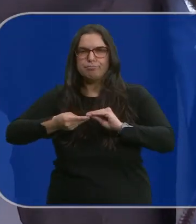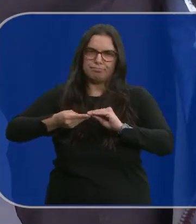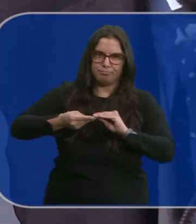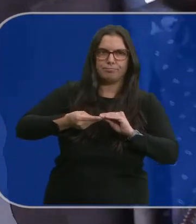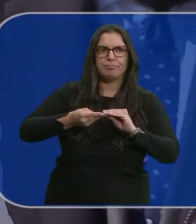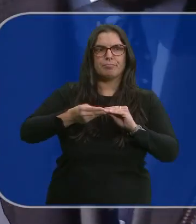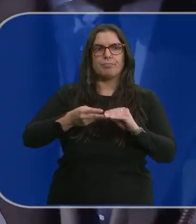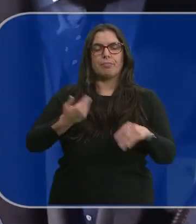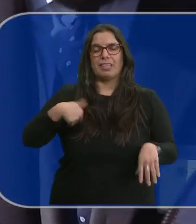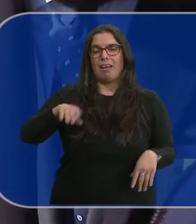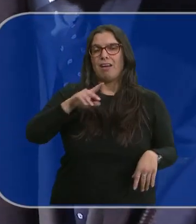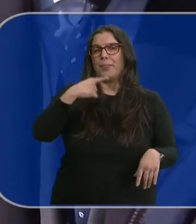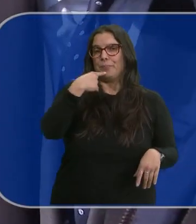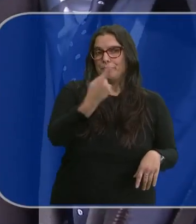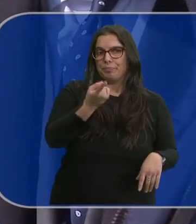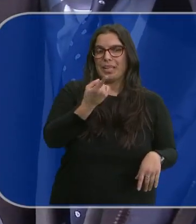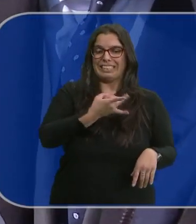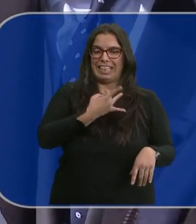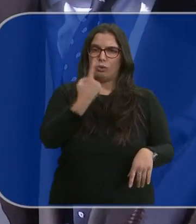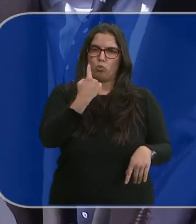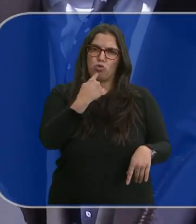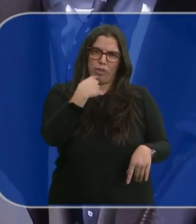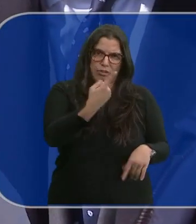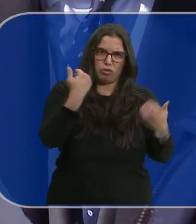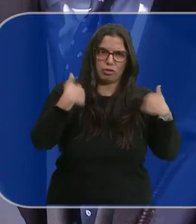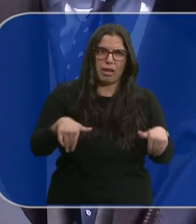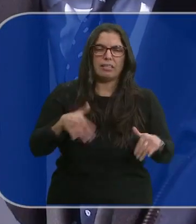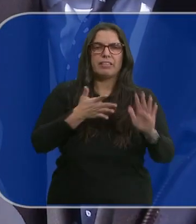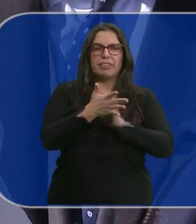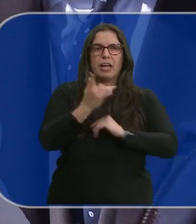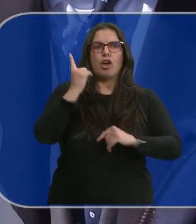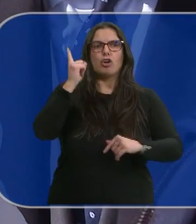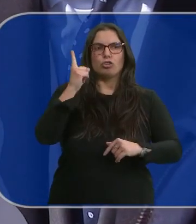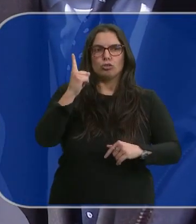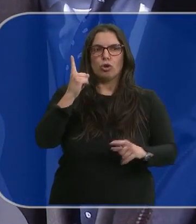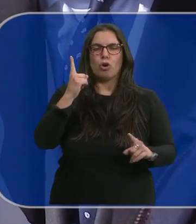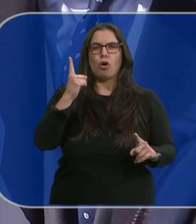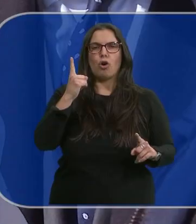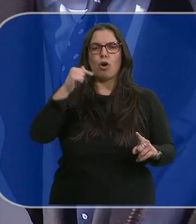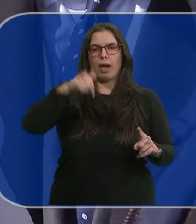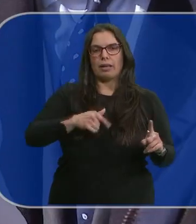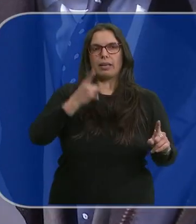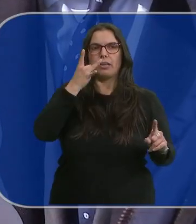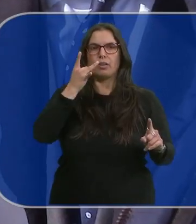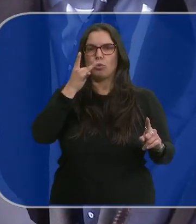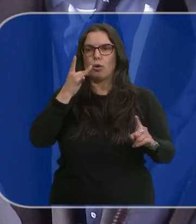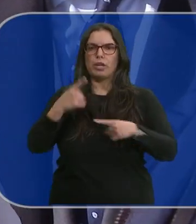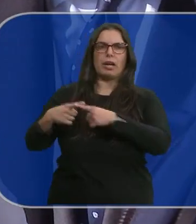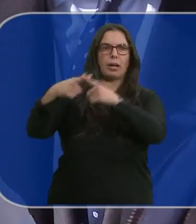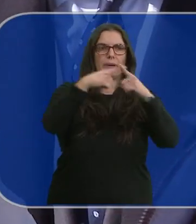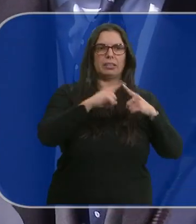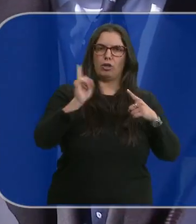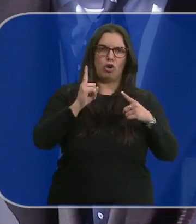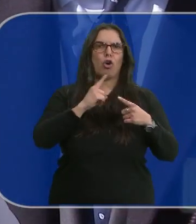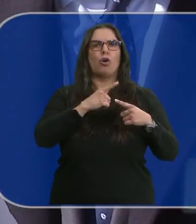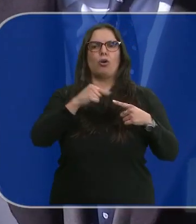Y como ya les dije a un sindicato en concreto, no solo lo vamos a recibir Dueñas, lo recibimos entre